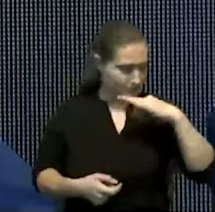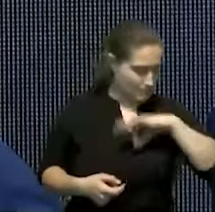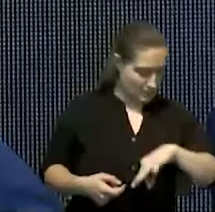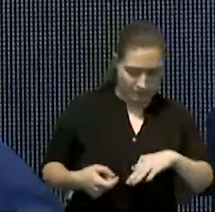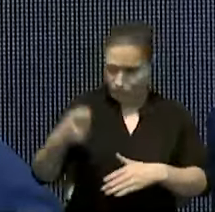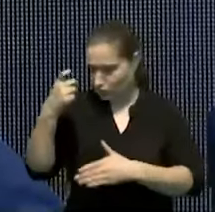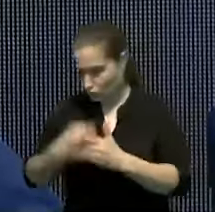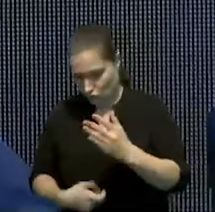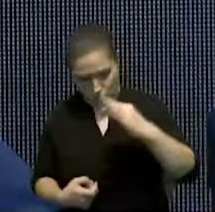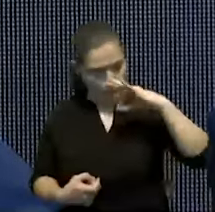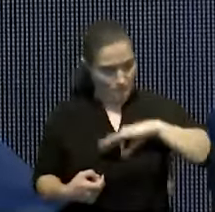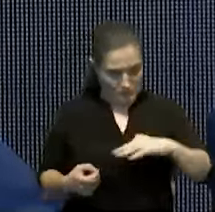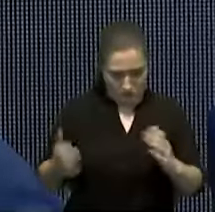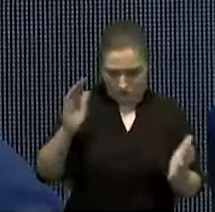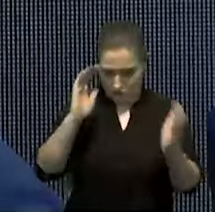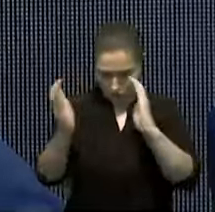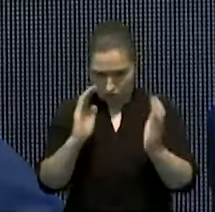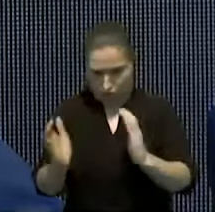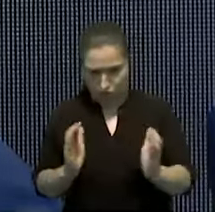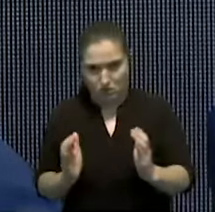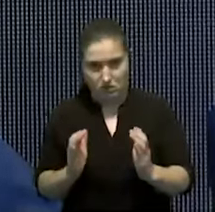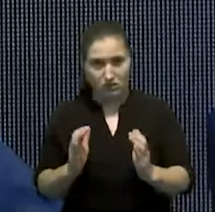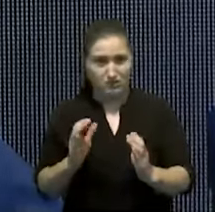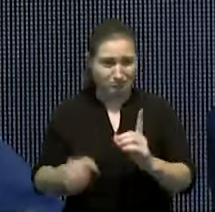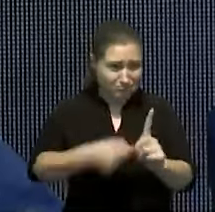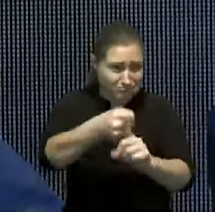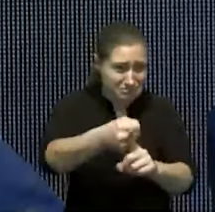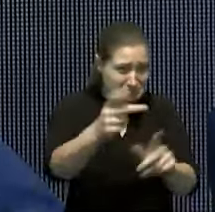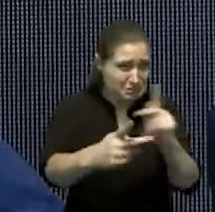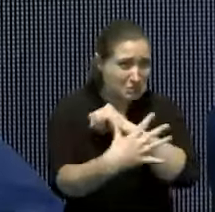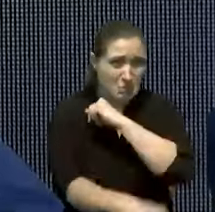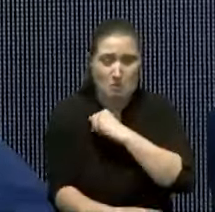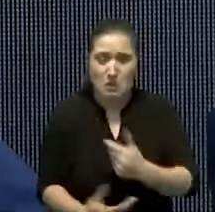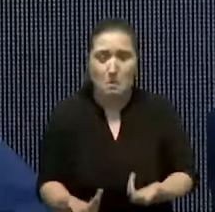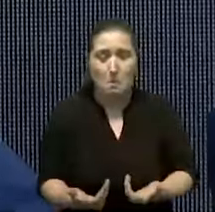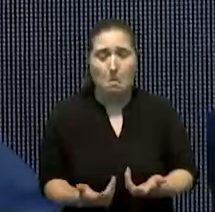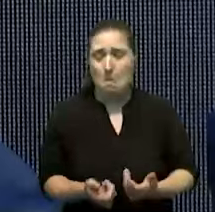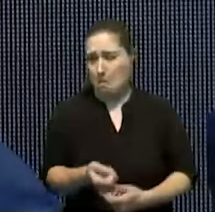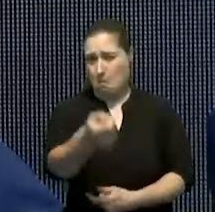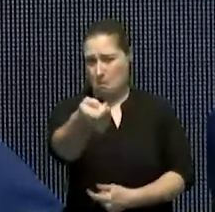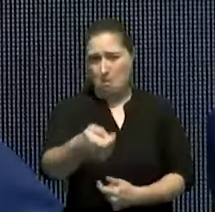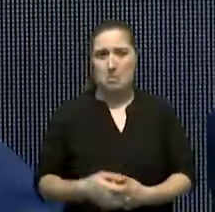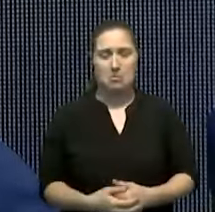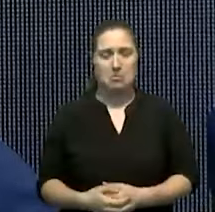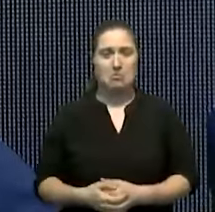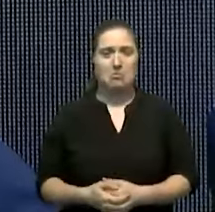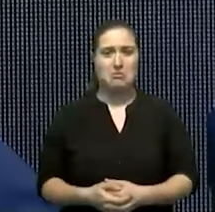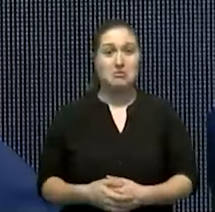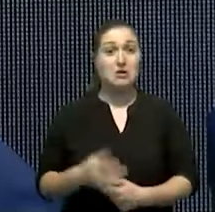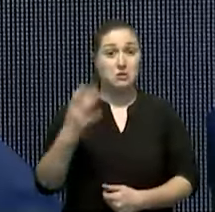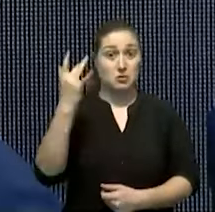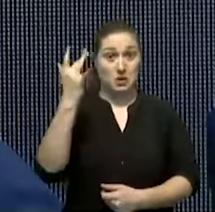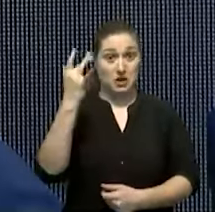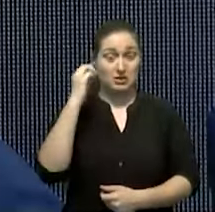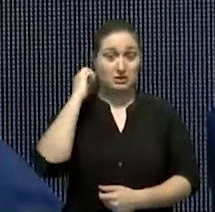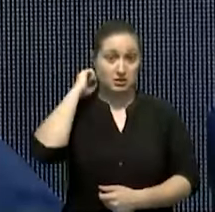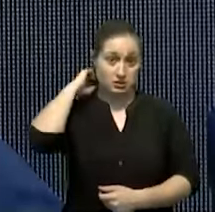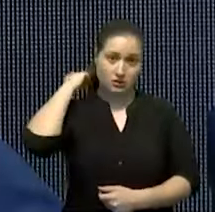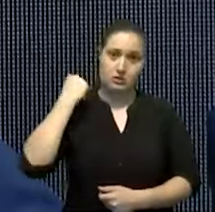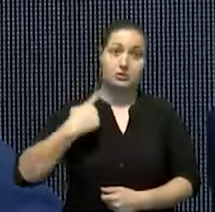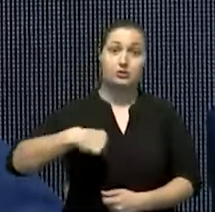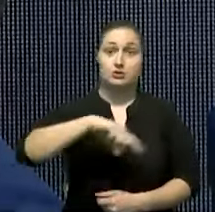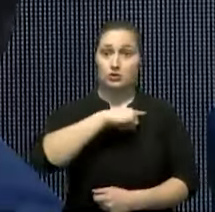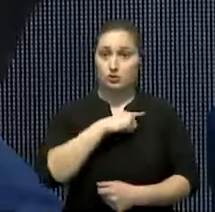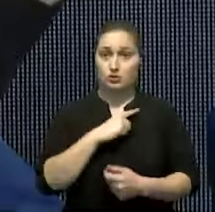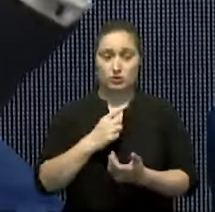pobreza es prácticamente nulo Por qué Porque en esencia lo que estamos recaudando se lo